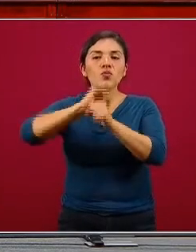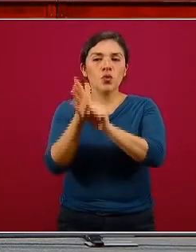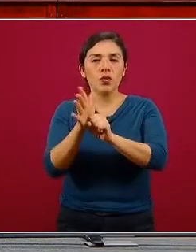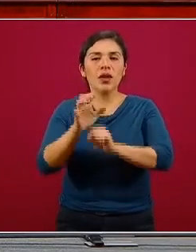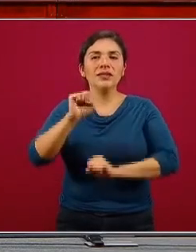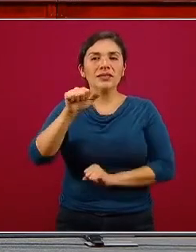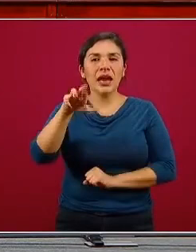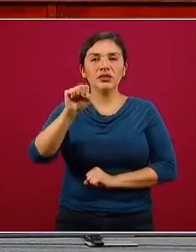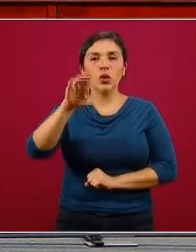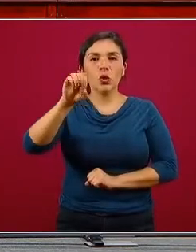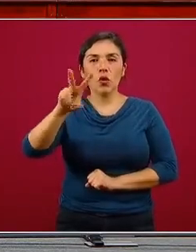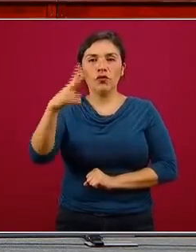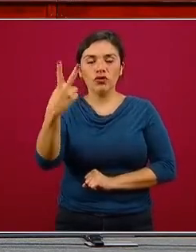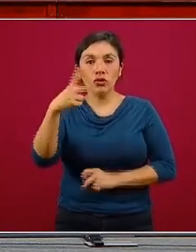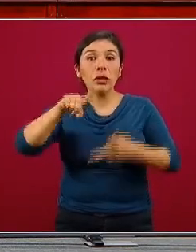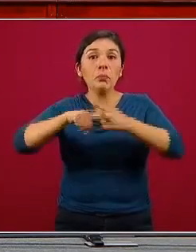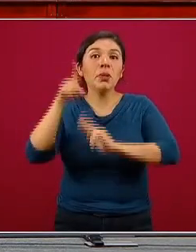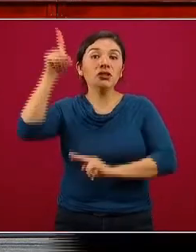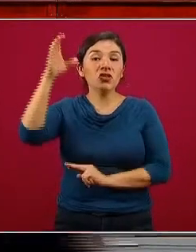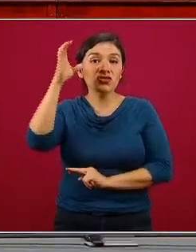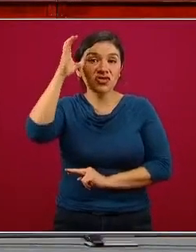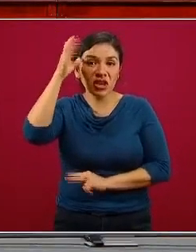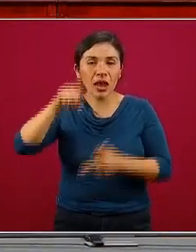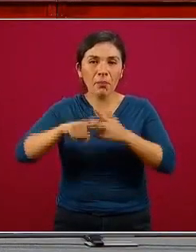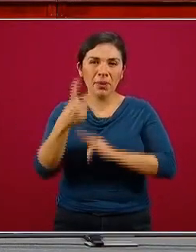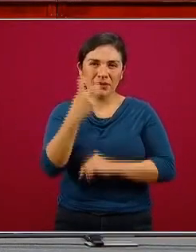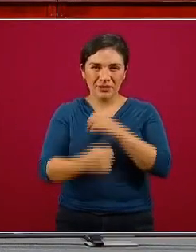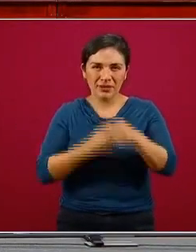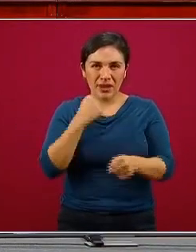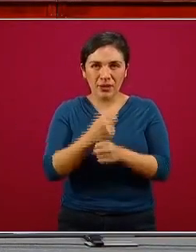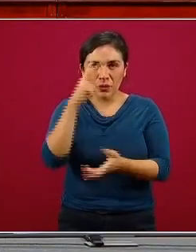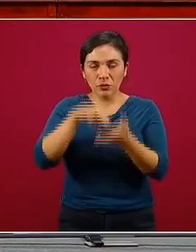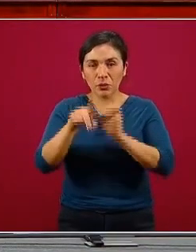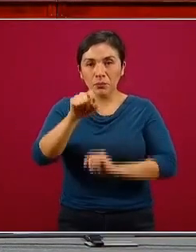SARS-CoV-2, que emergió en China a inicios del año.